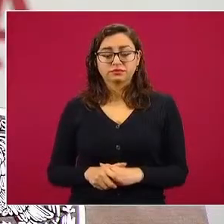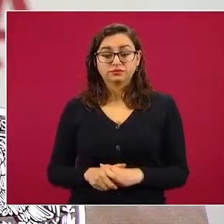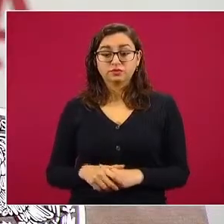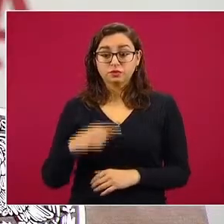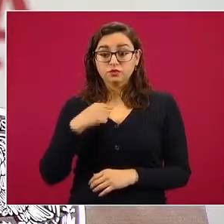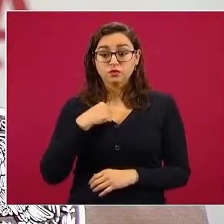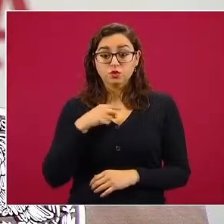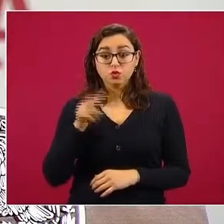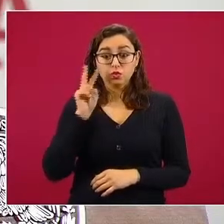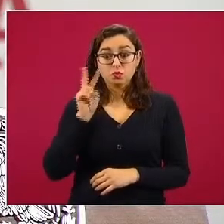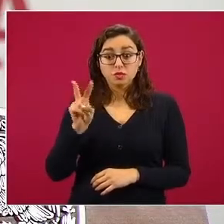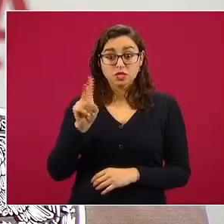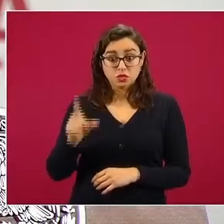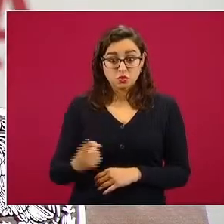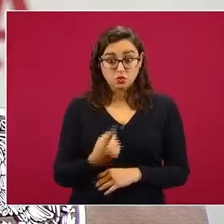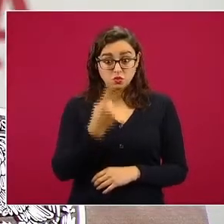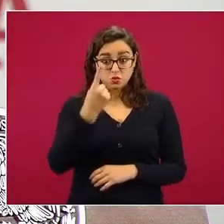puedo